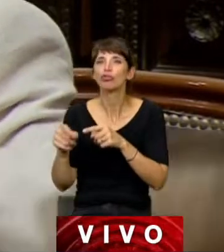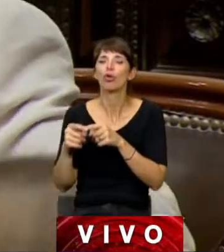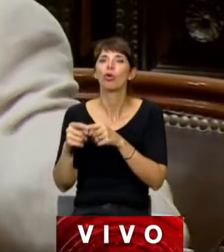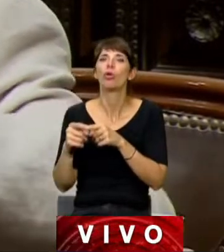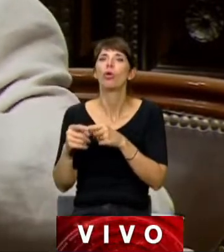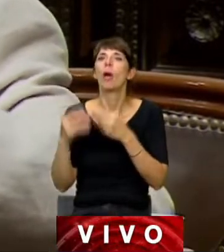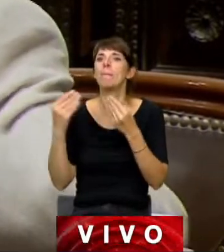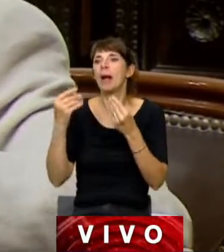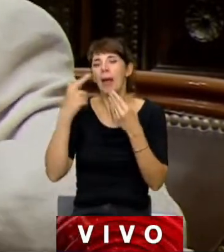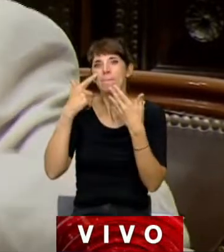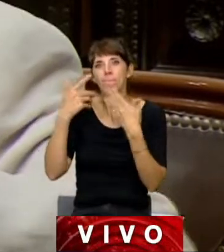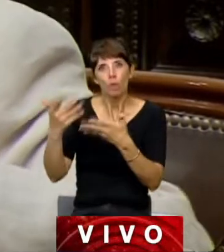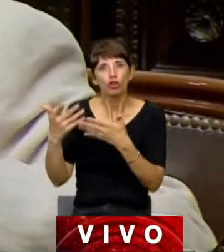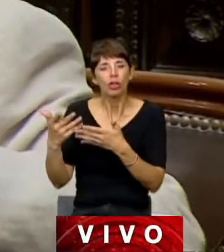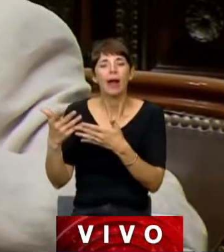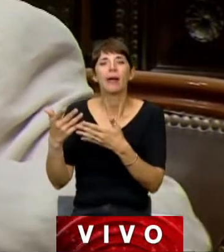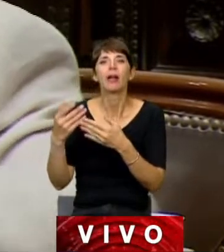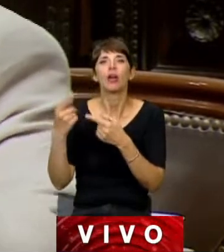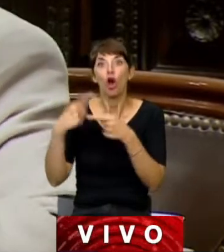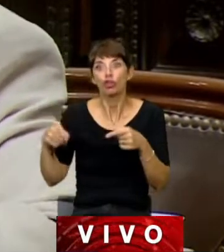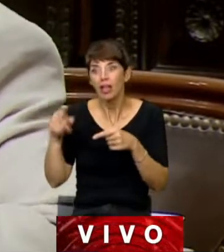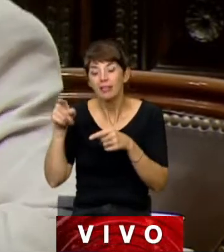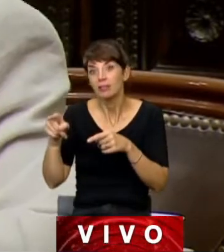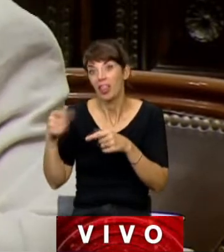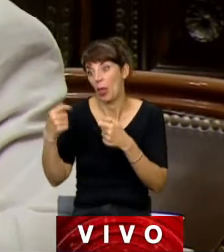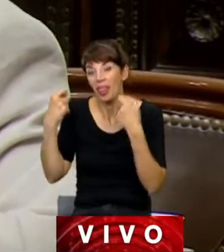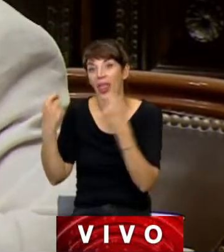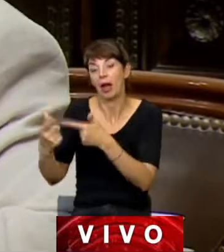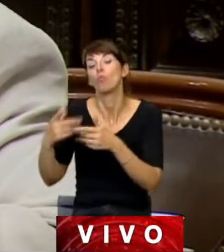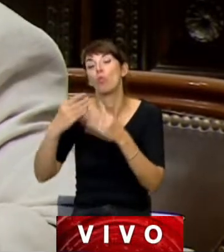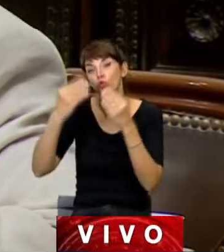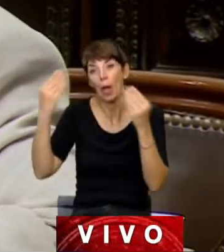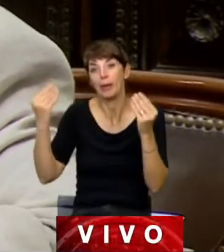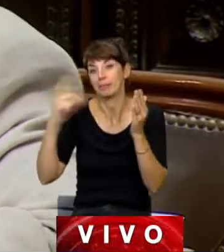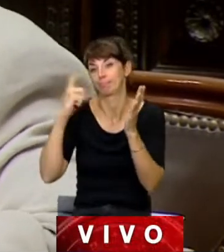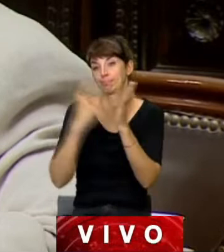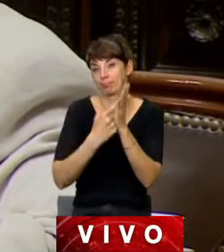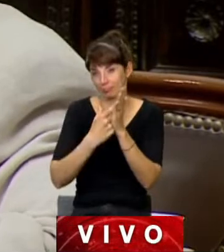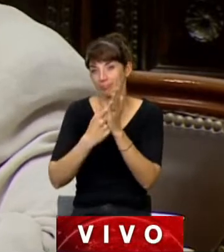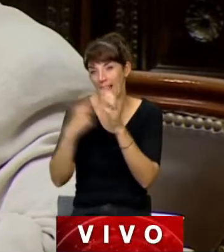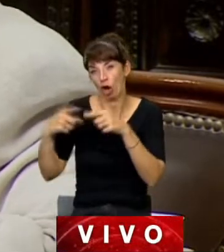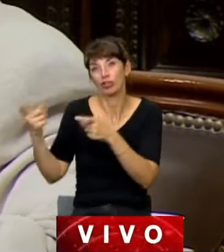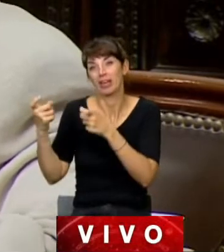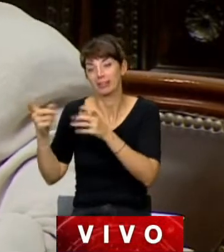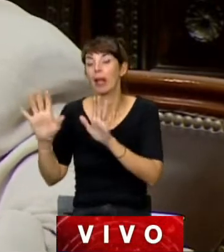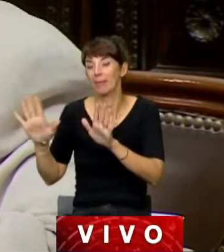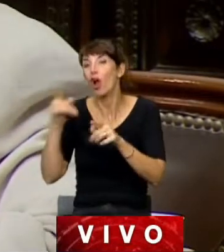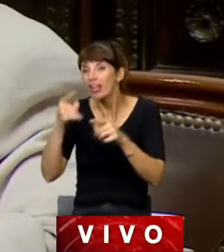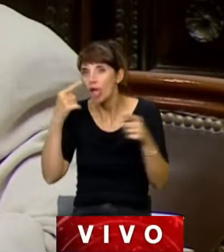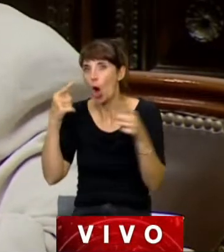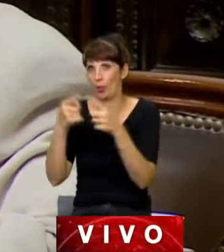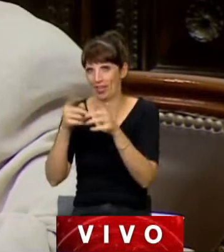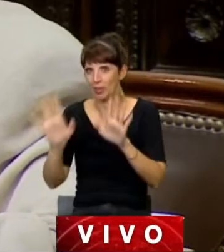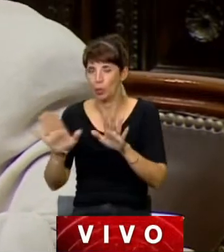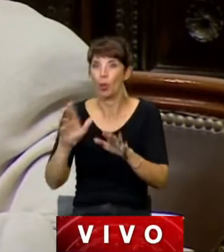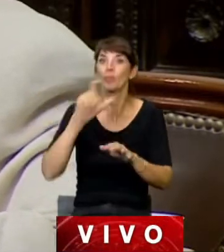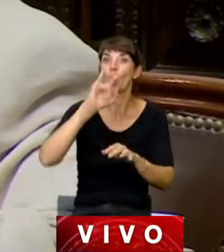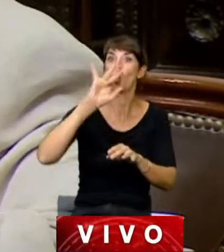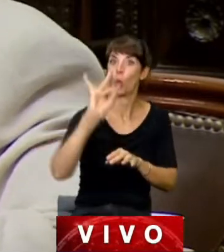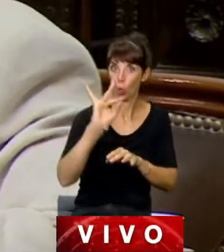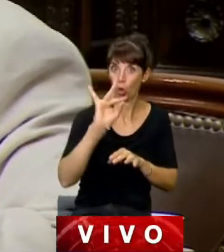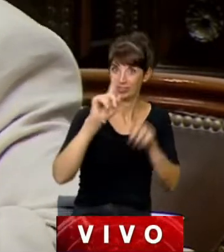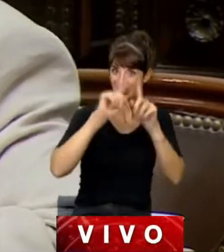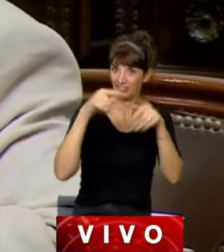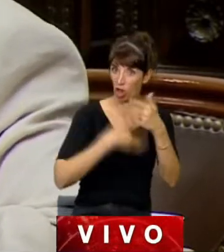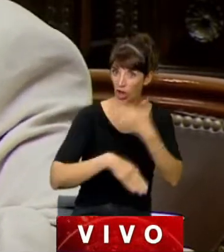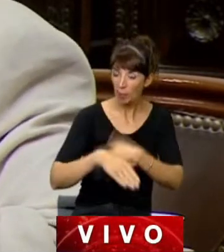de algo que se debe obtener y que lamentablemente no siempre se cumple, pero bueno, es el objetivo que se tiene. El CUD es un instrumento